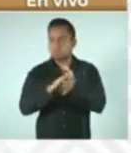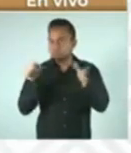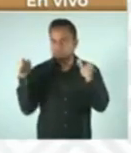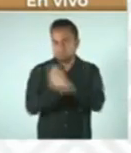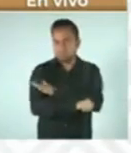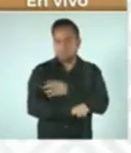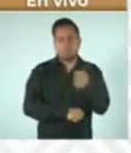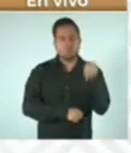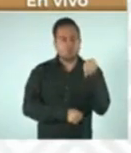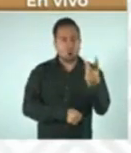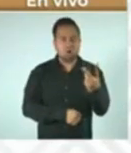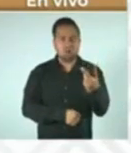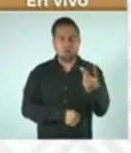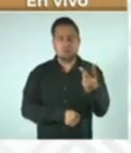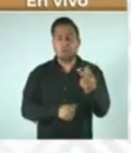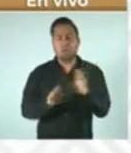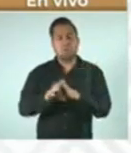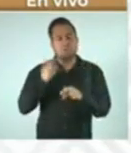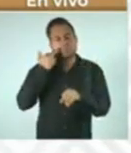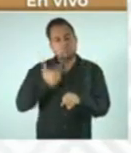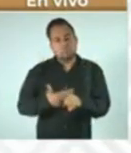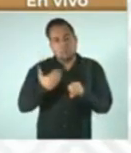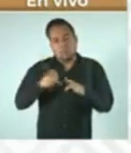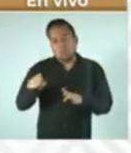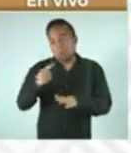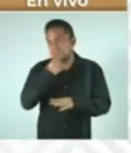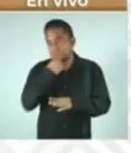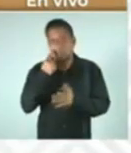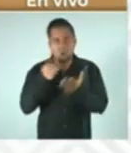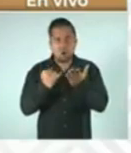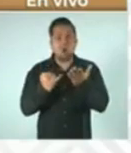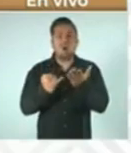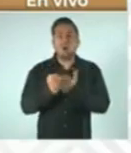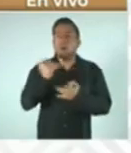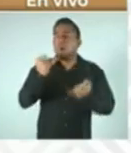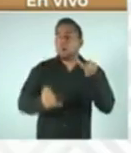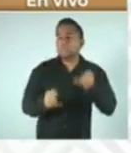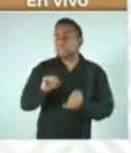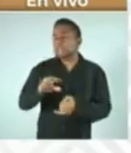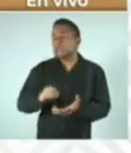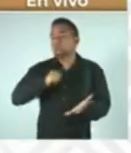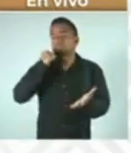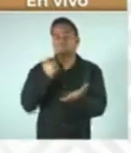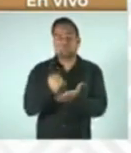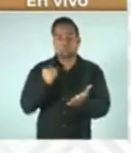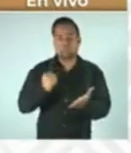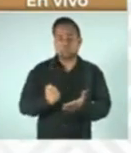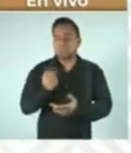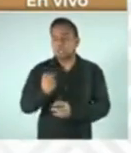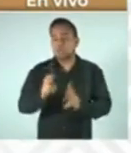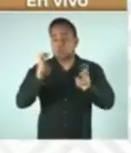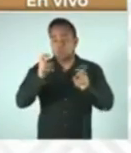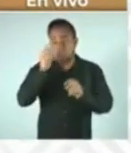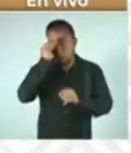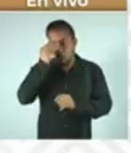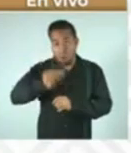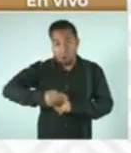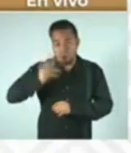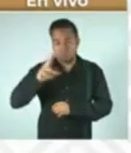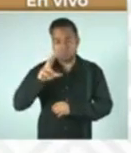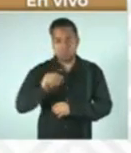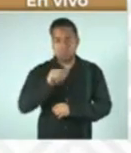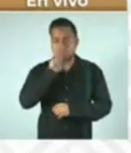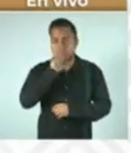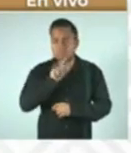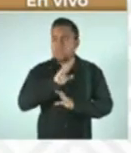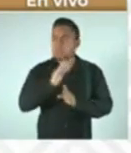detenidas como probables responsables, serán los jueces los que determinen. Y no quedará este tema en la impunidad. También